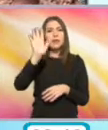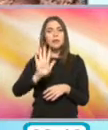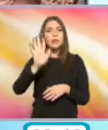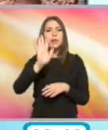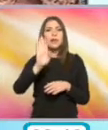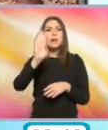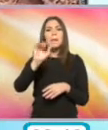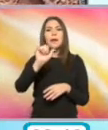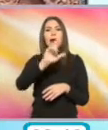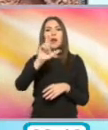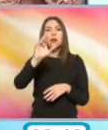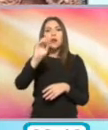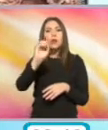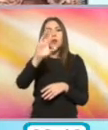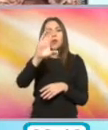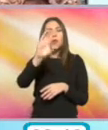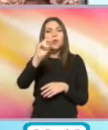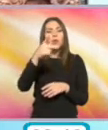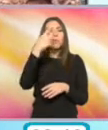del barroco, un